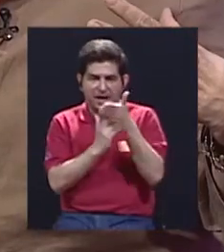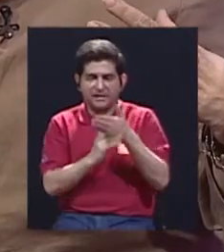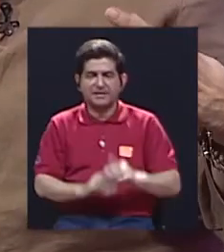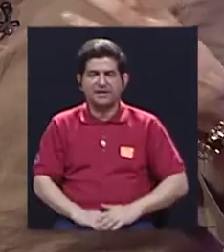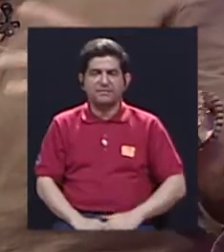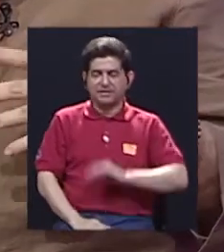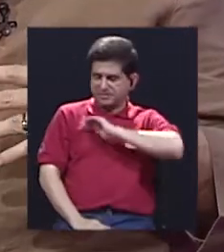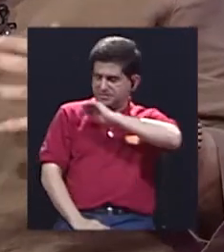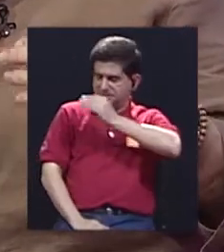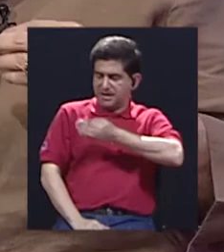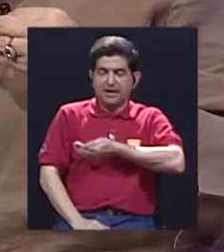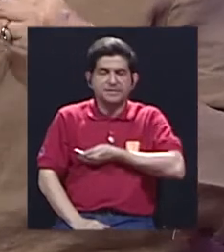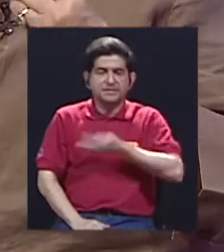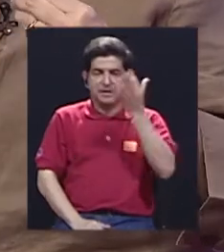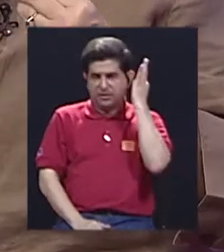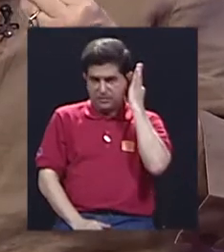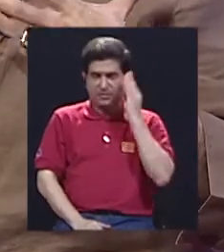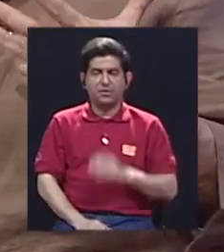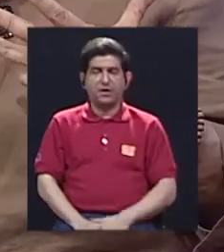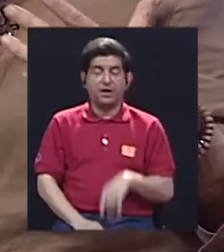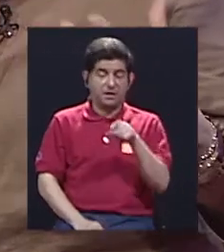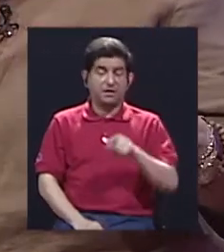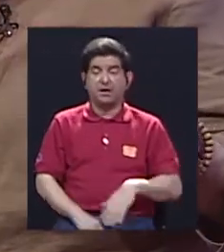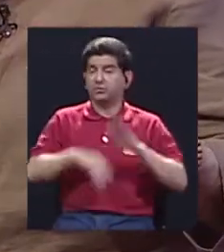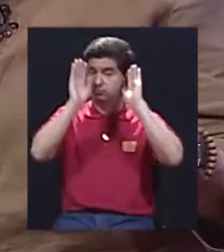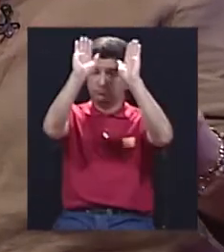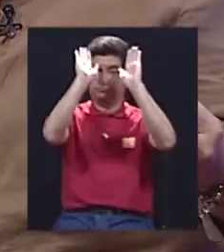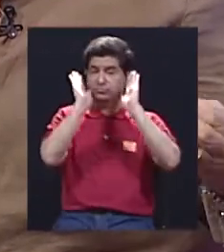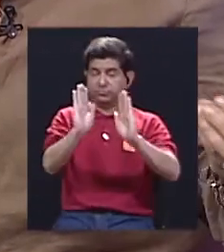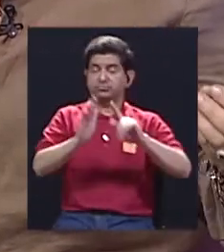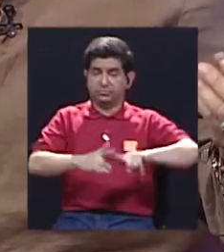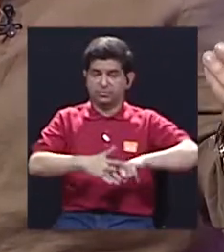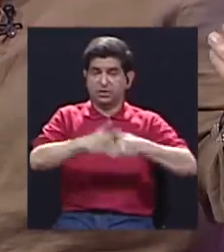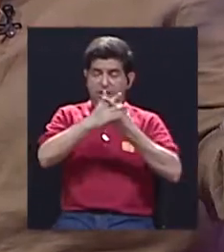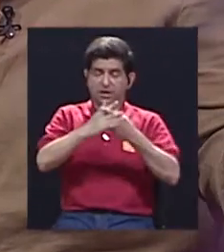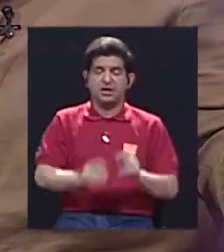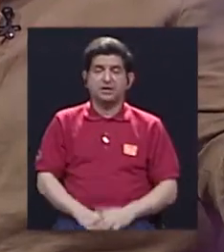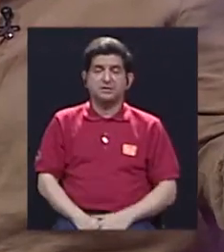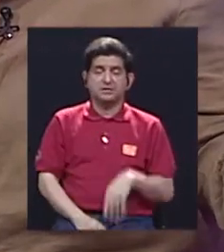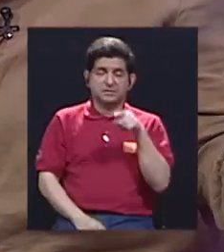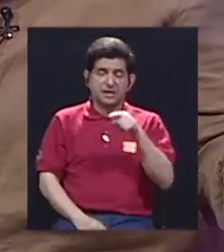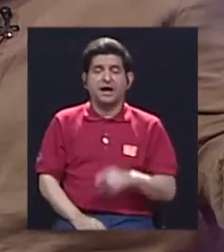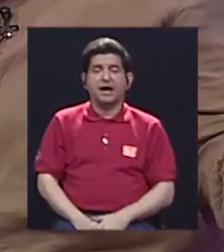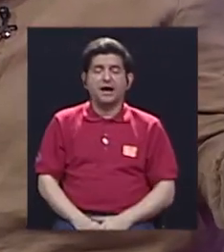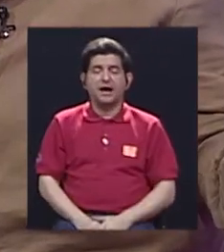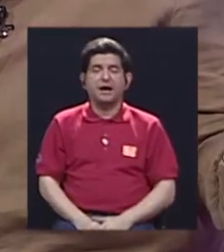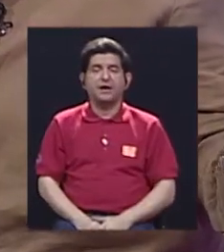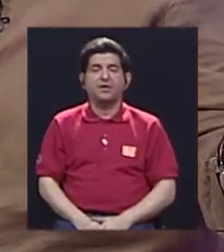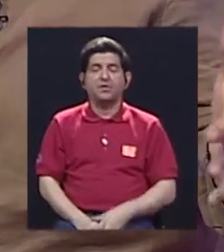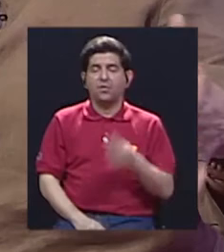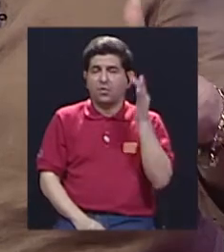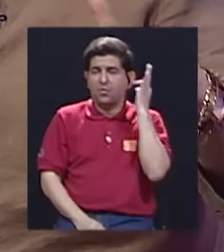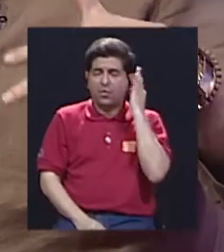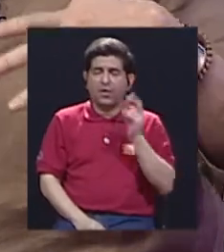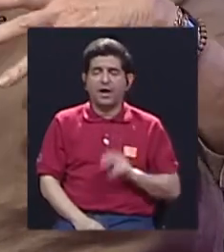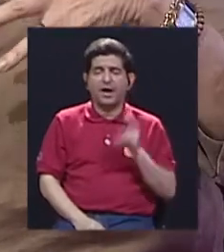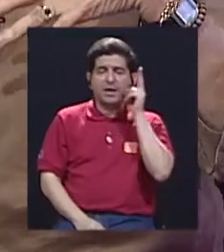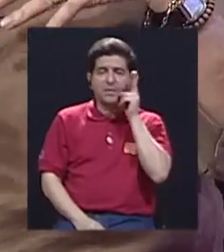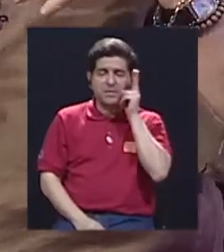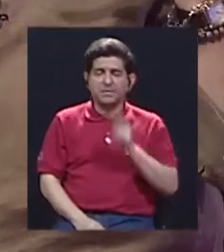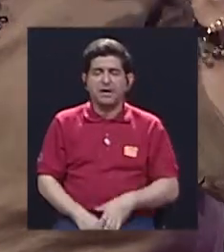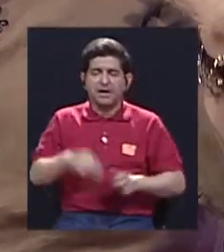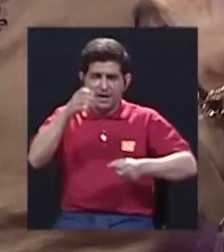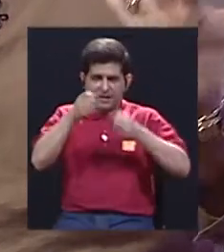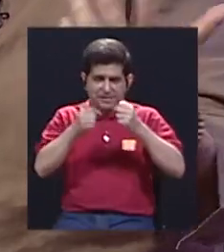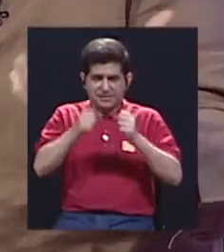femenino. Okay. Entonces es realmente fantástico cómo comienza con las vírgenes de la leche de la Edad Media, va pasando